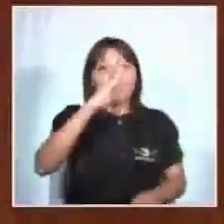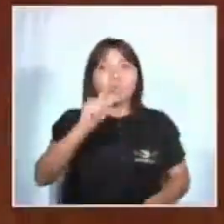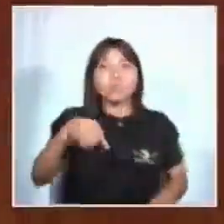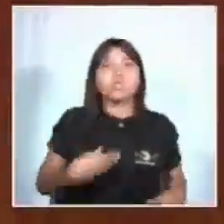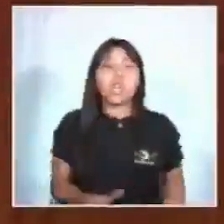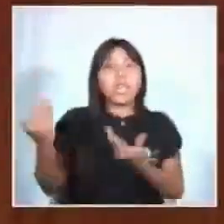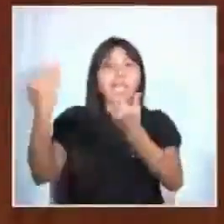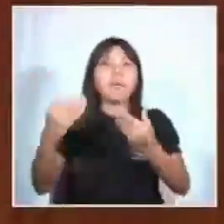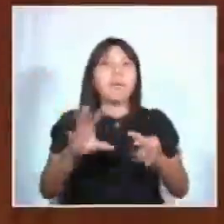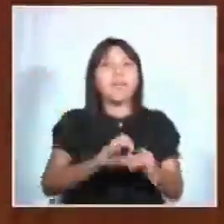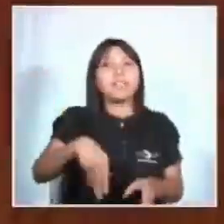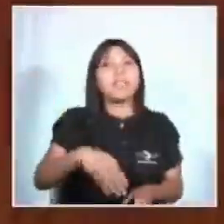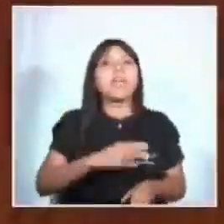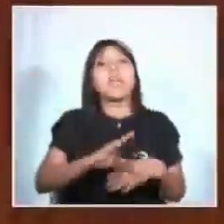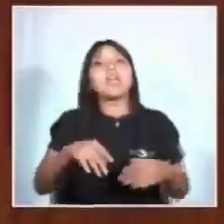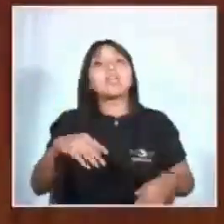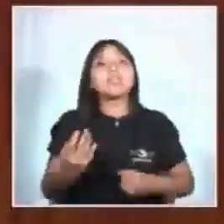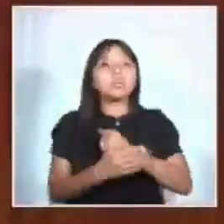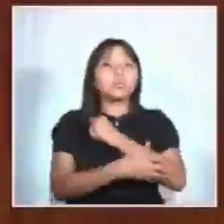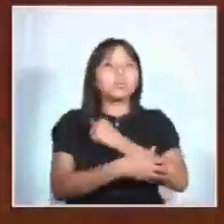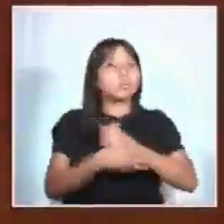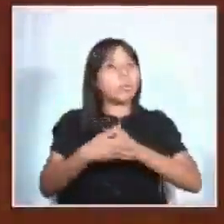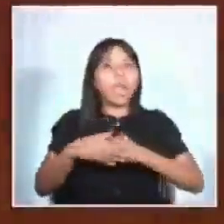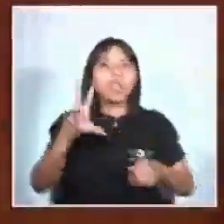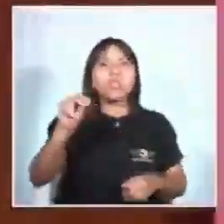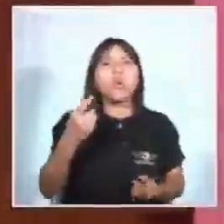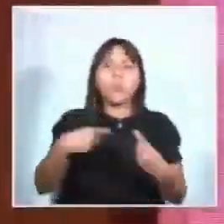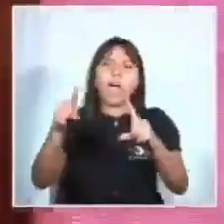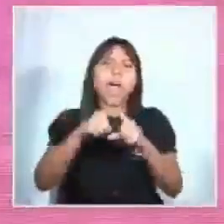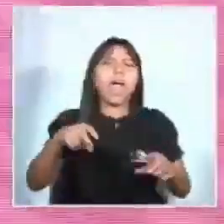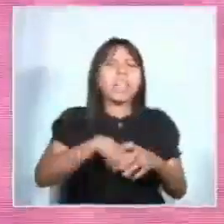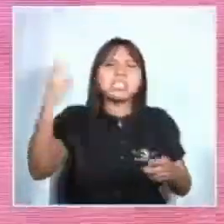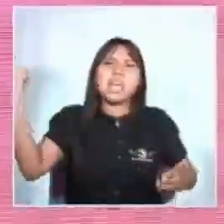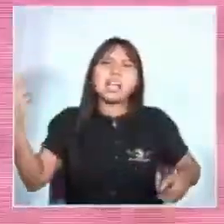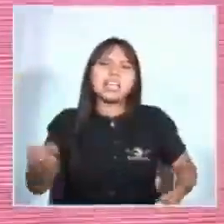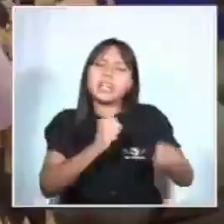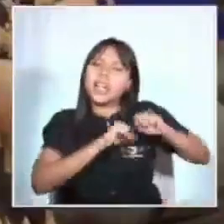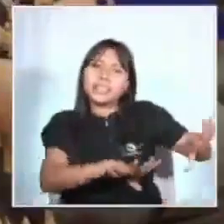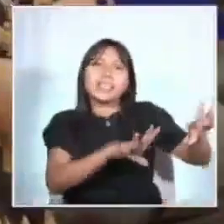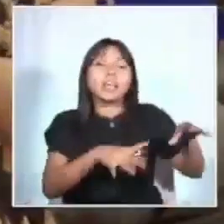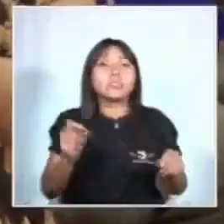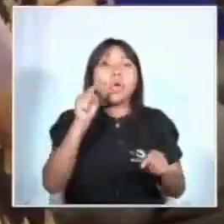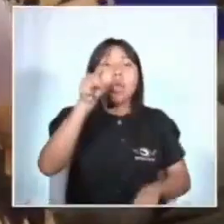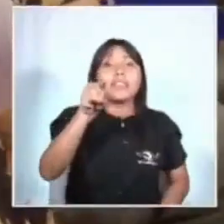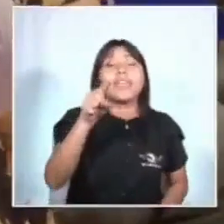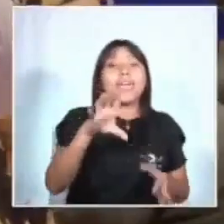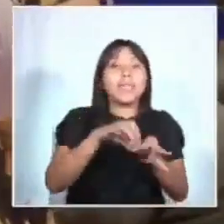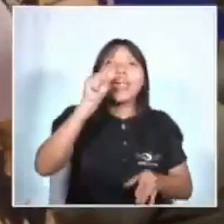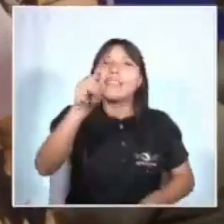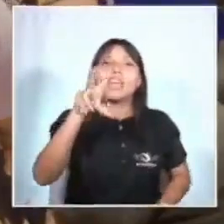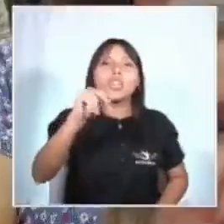promocione, de tus poros no va a salir orfandad, de tus poros no va a salir rechazo, de tus poros no va a